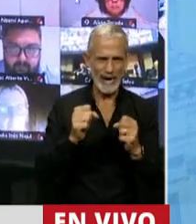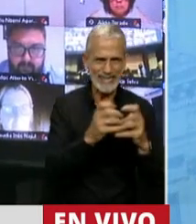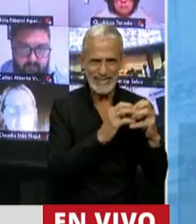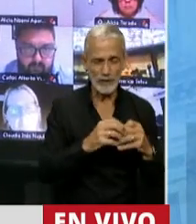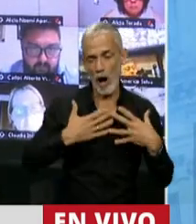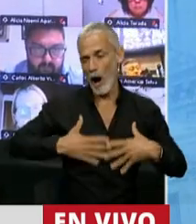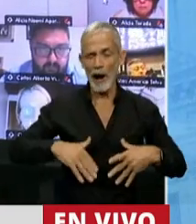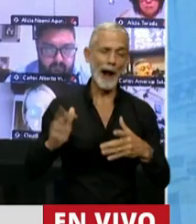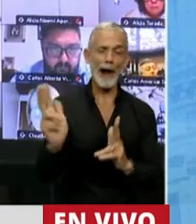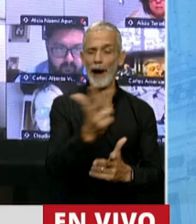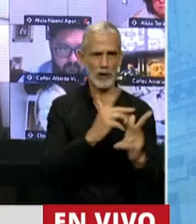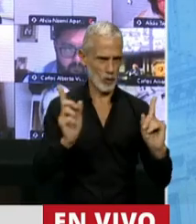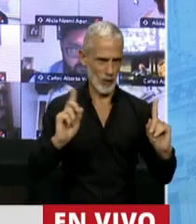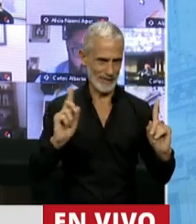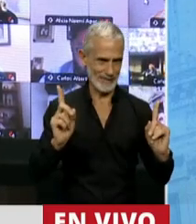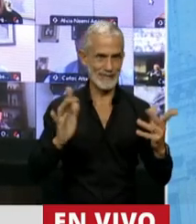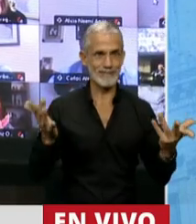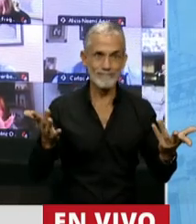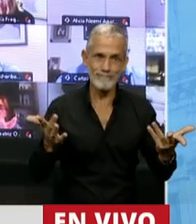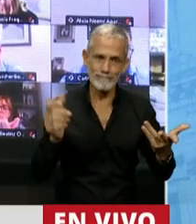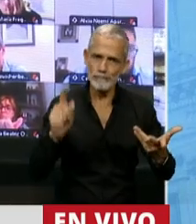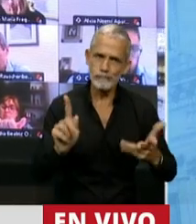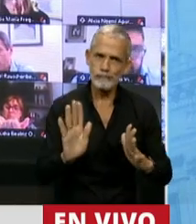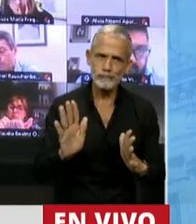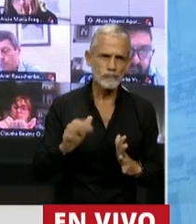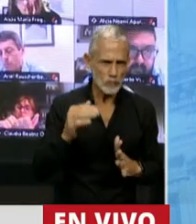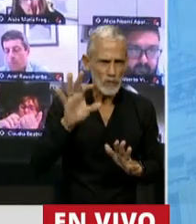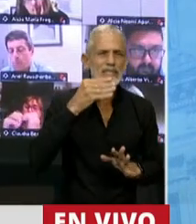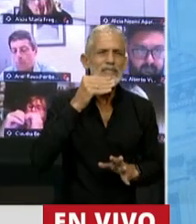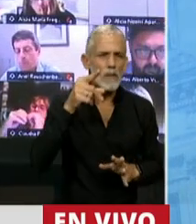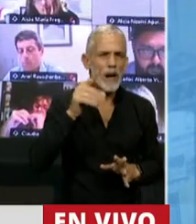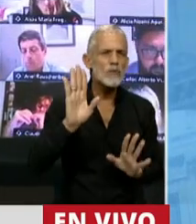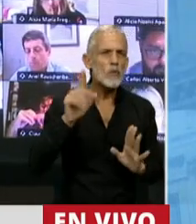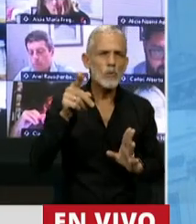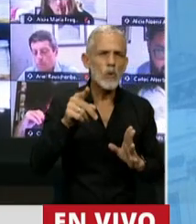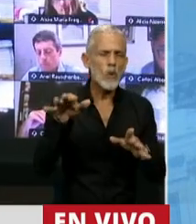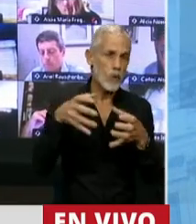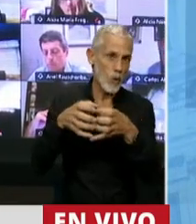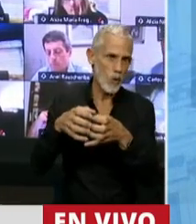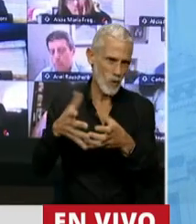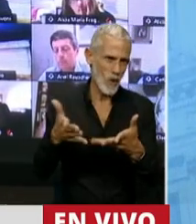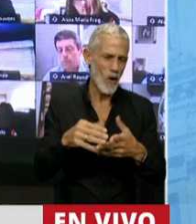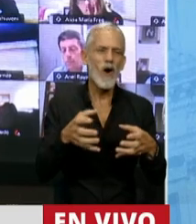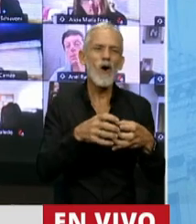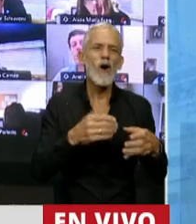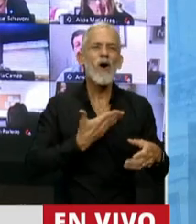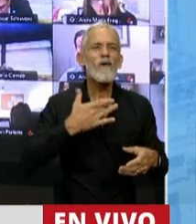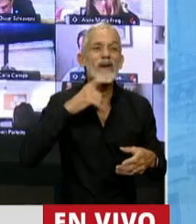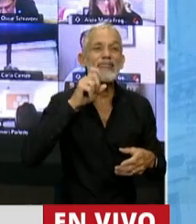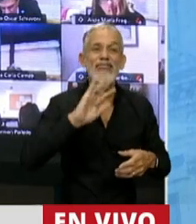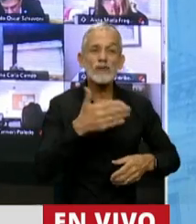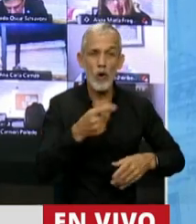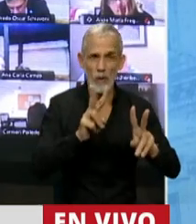de tensión de estas características. No sé si ustedes hubieran estado igual. A lo mejor hubiesen estado